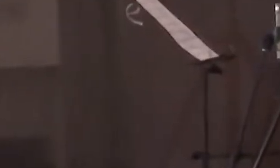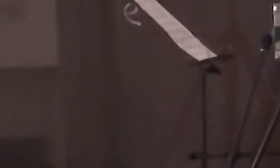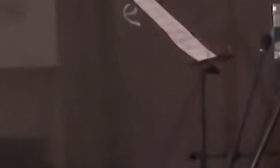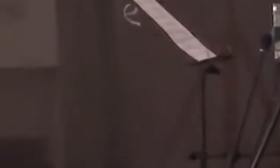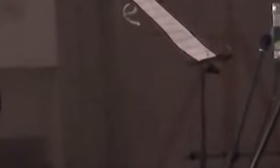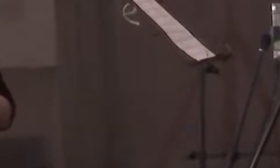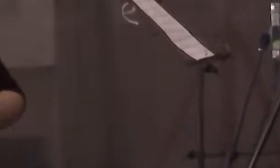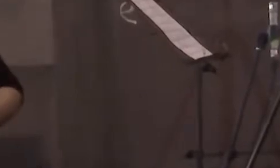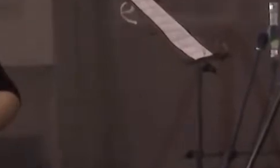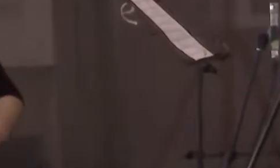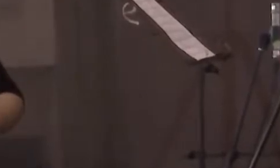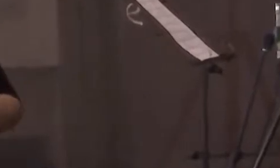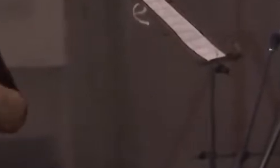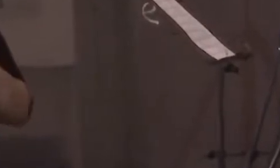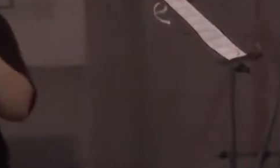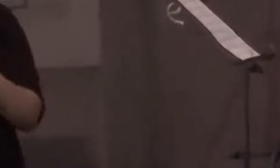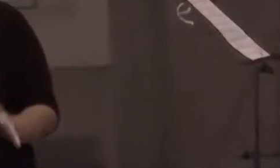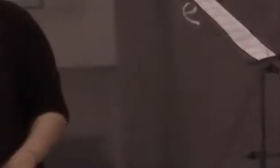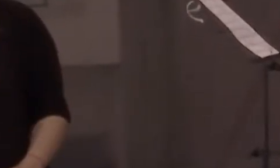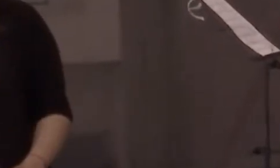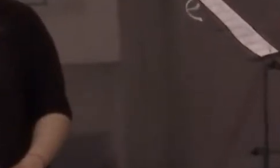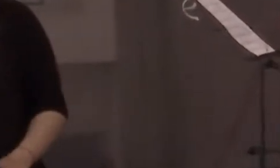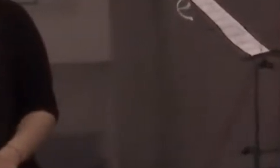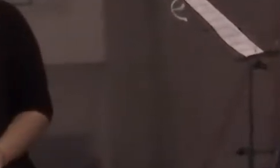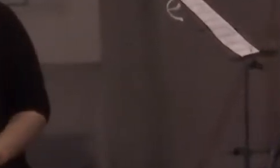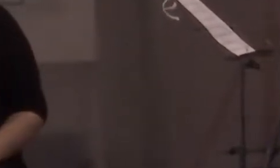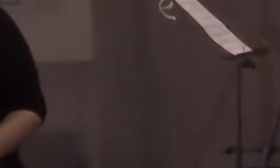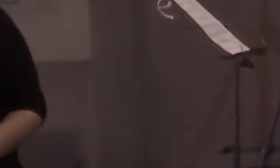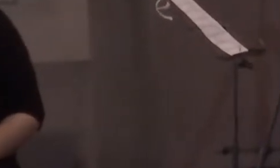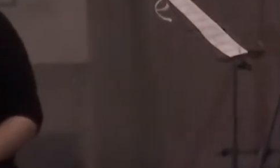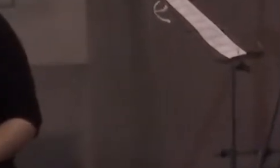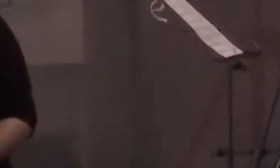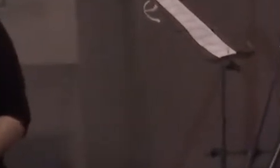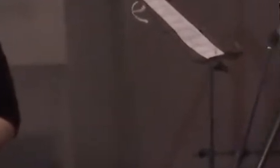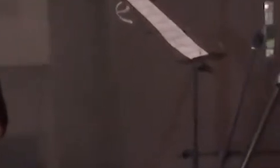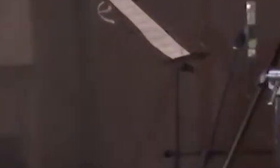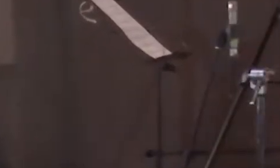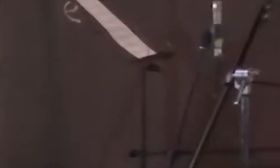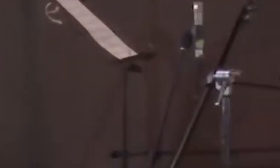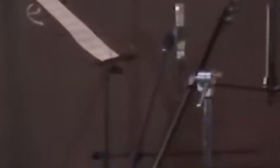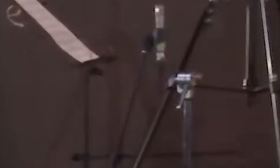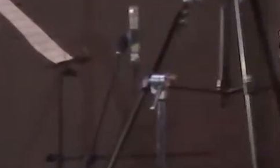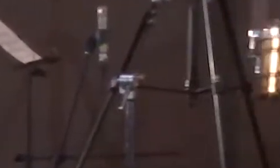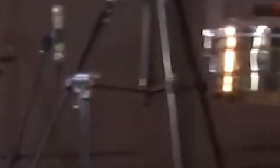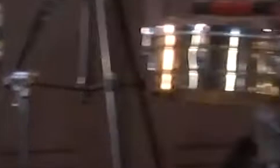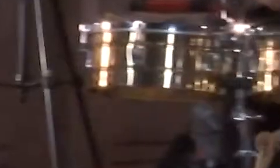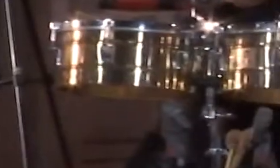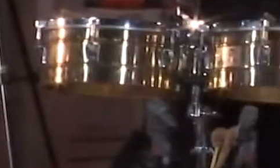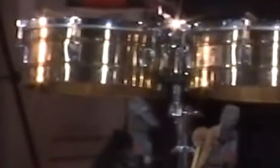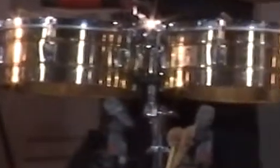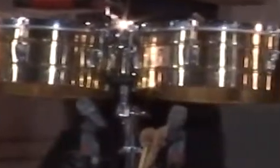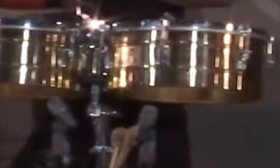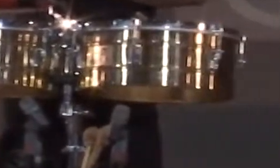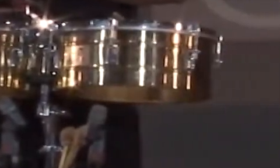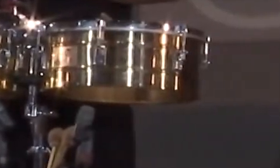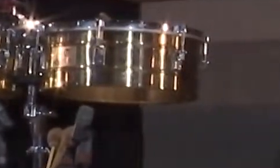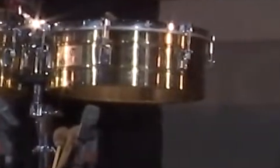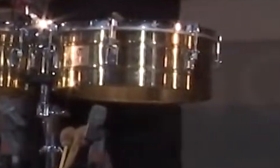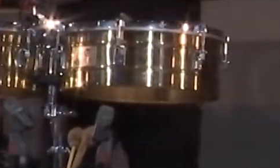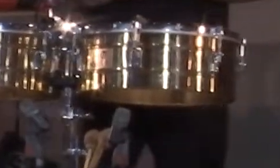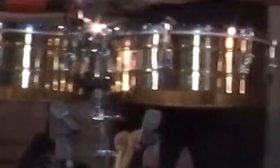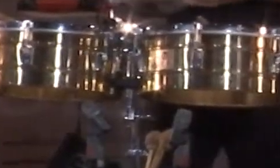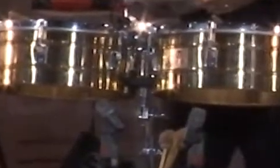canal de YouTube Luis Lugo 507 y en Spotify. Ahí va a estar la